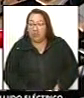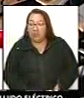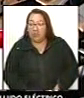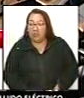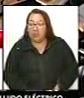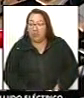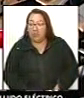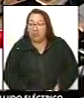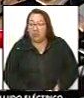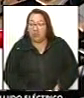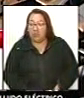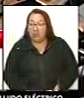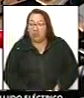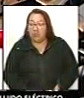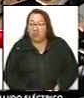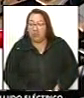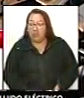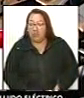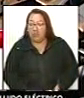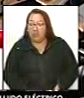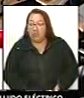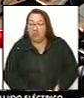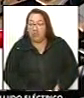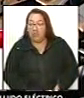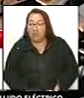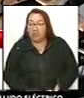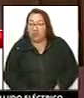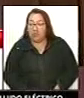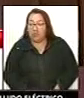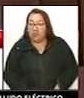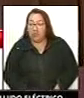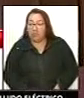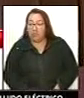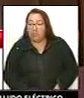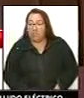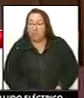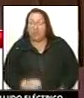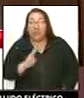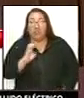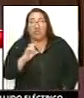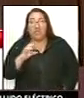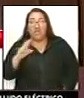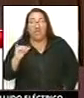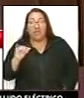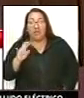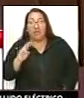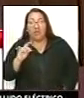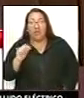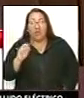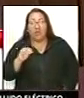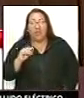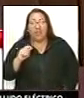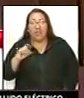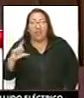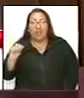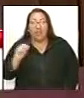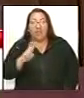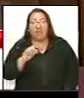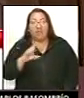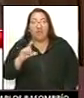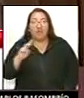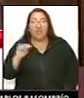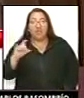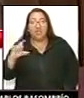que se abstengan, conste el voto a favor de los señores congresistas Becerril, Ventura, Mantilla,